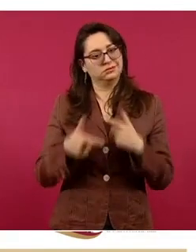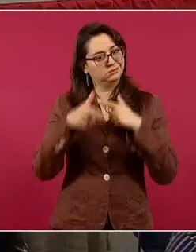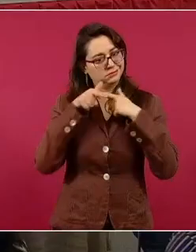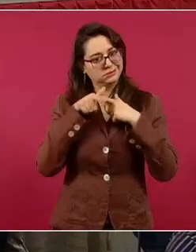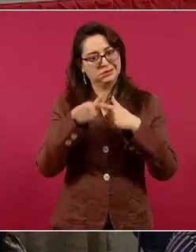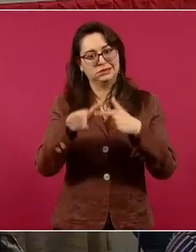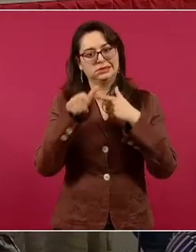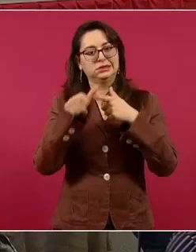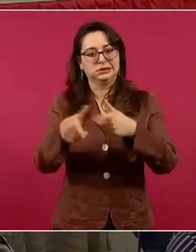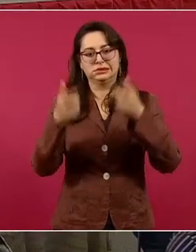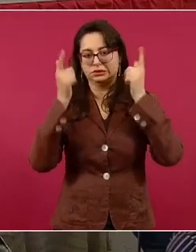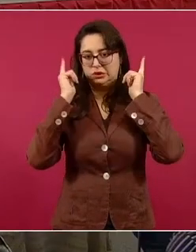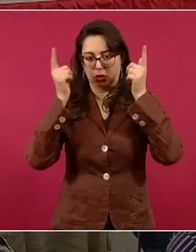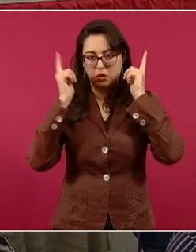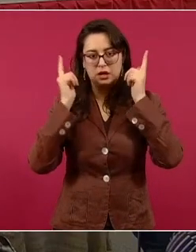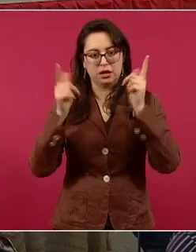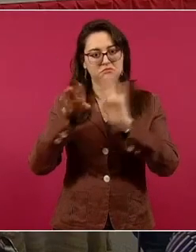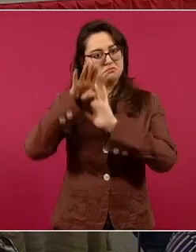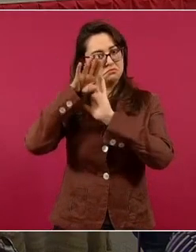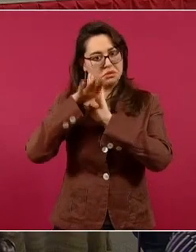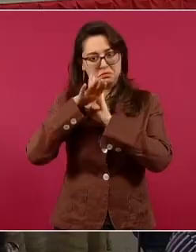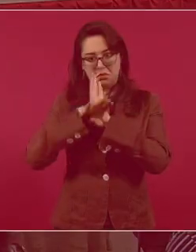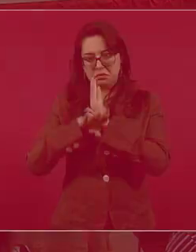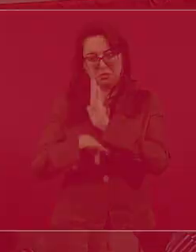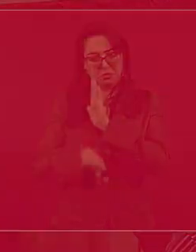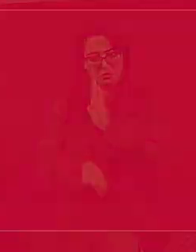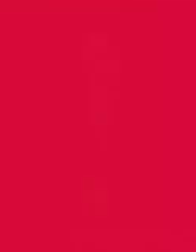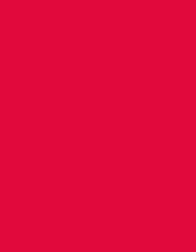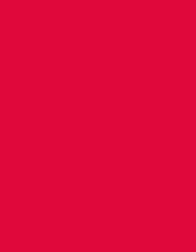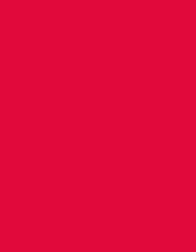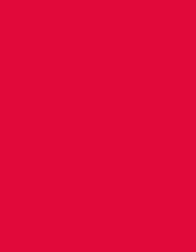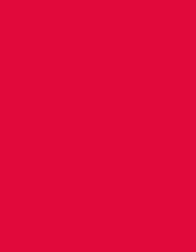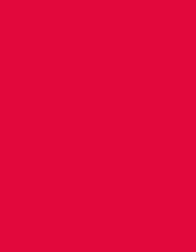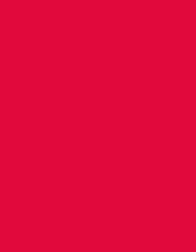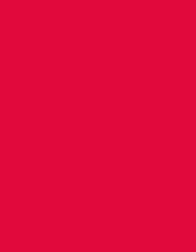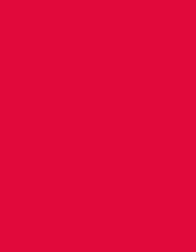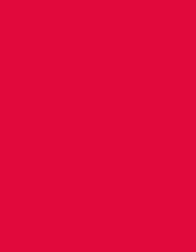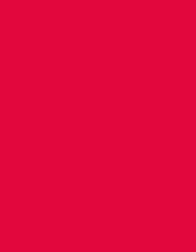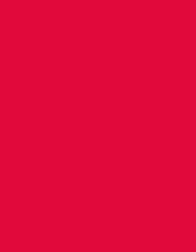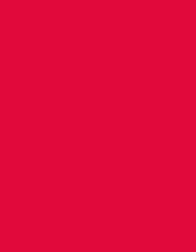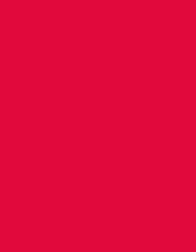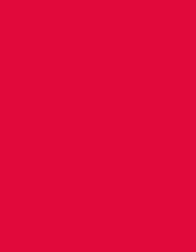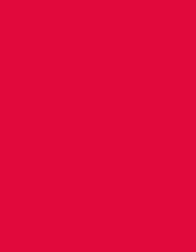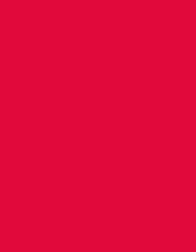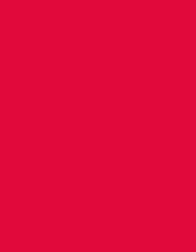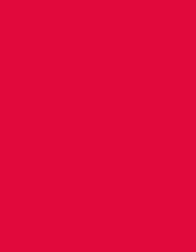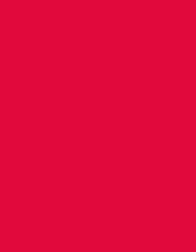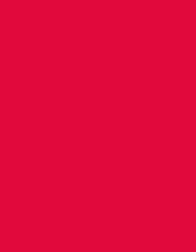mantenga en este proceso de reducción.